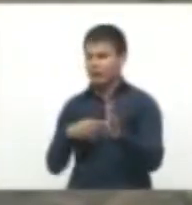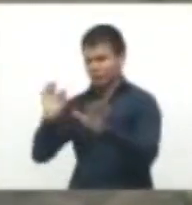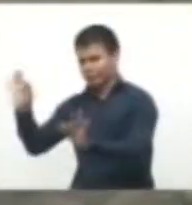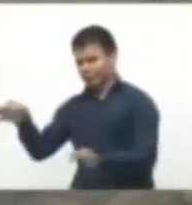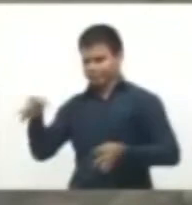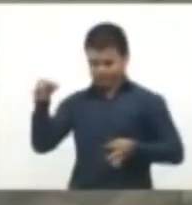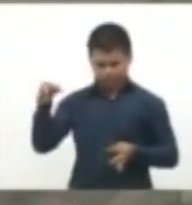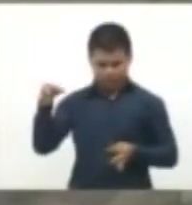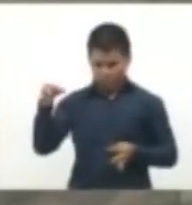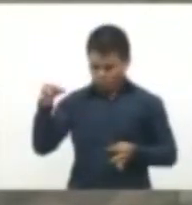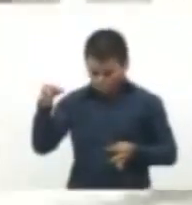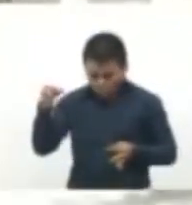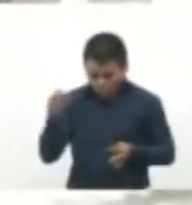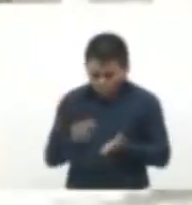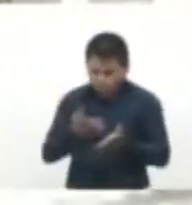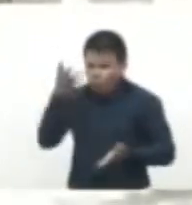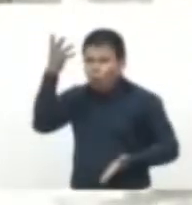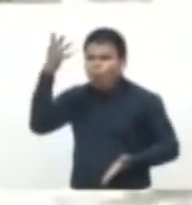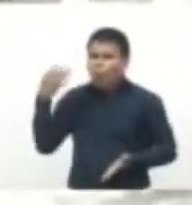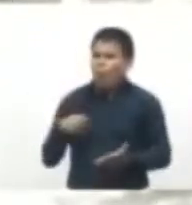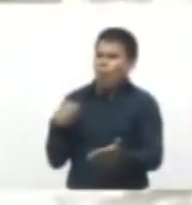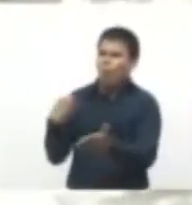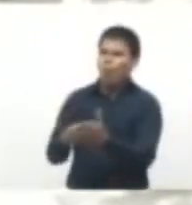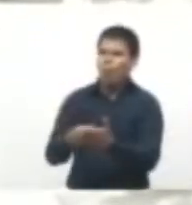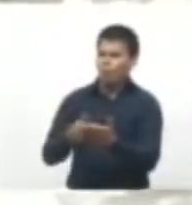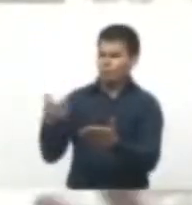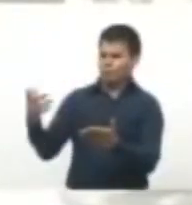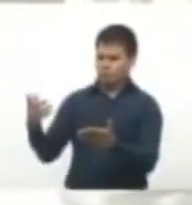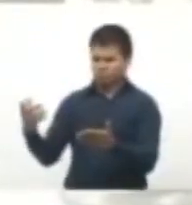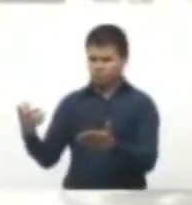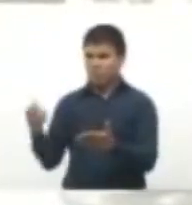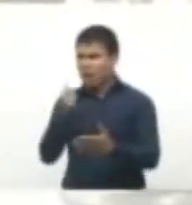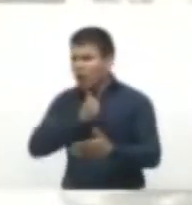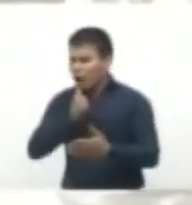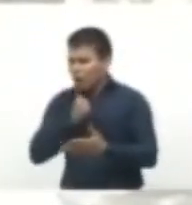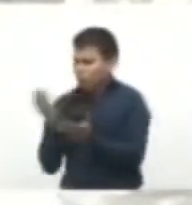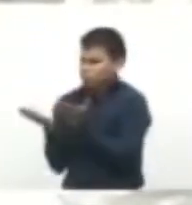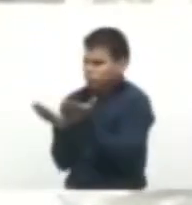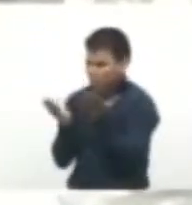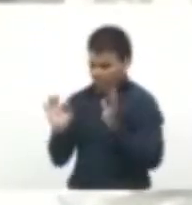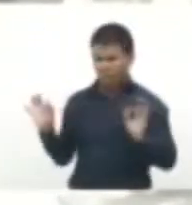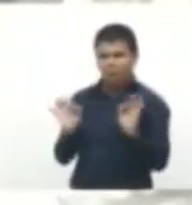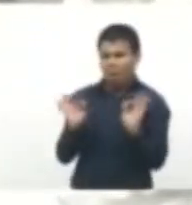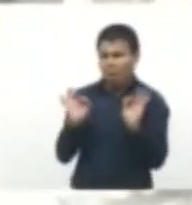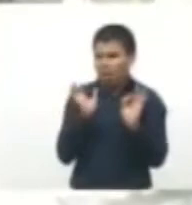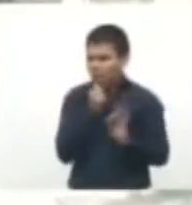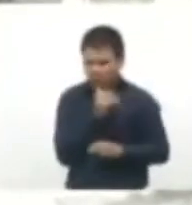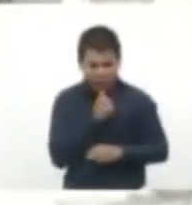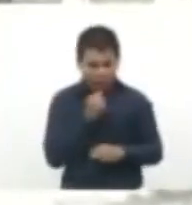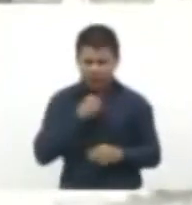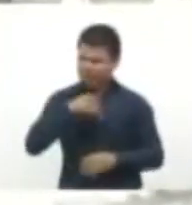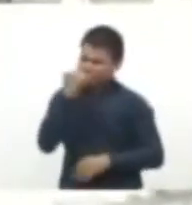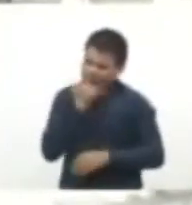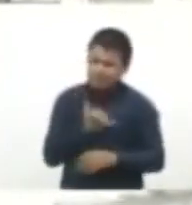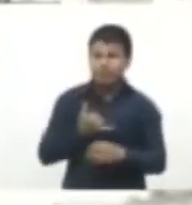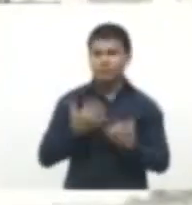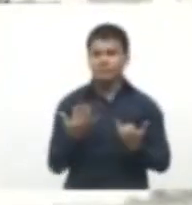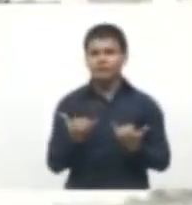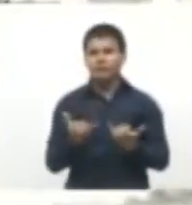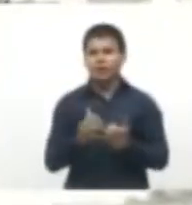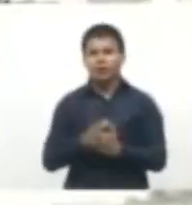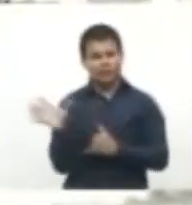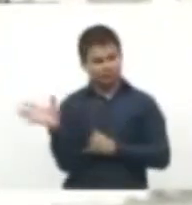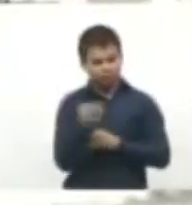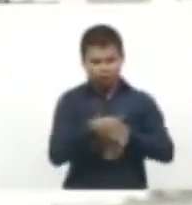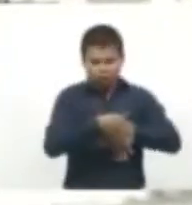llega líquido a ciertas casas. Una voz de todos los amarios unida frente a esta empresa, rechazando